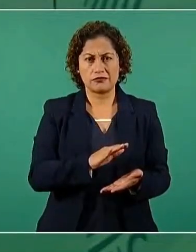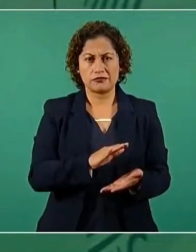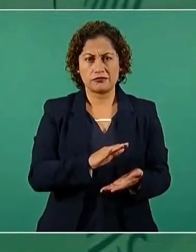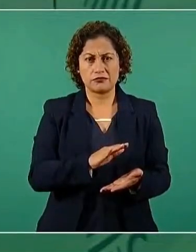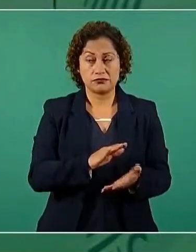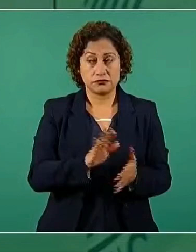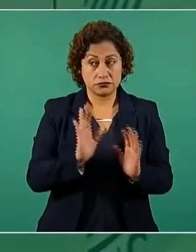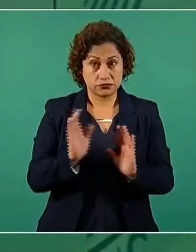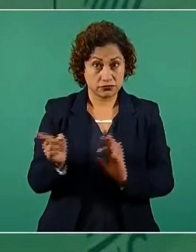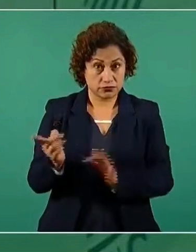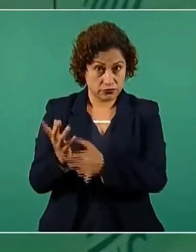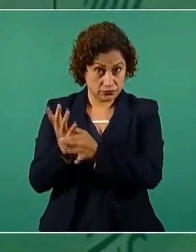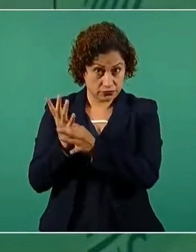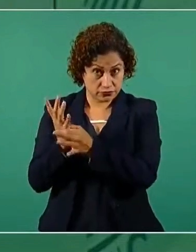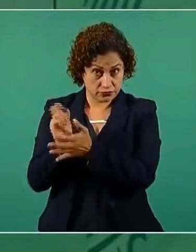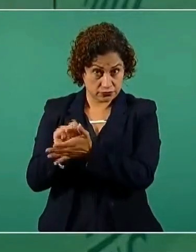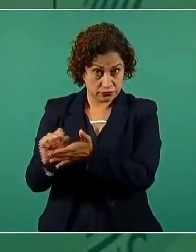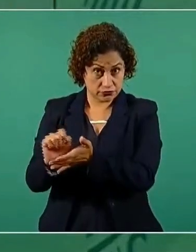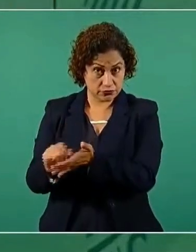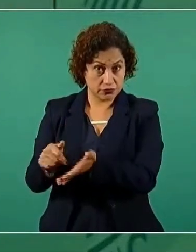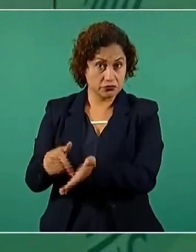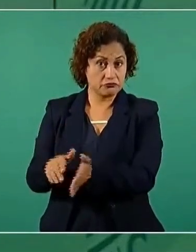así lo dice,